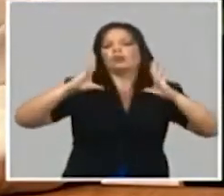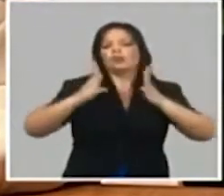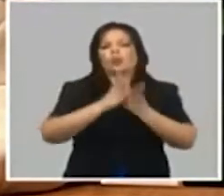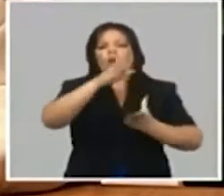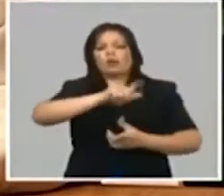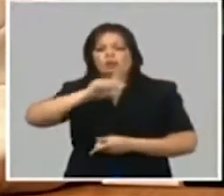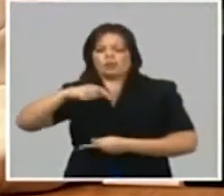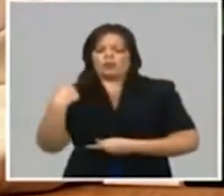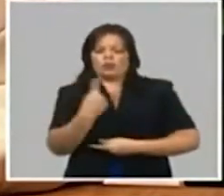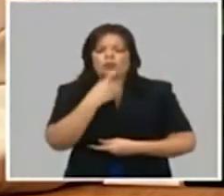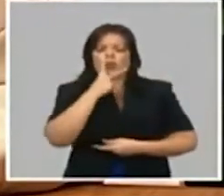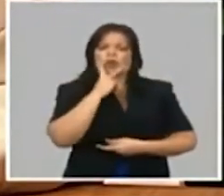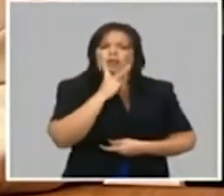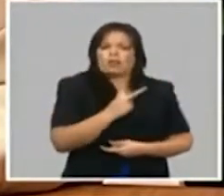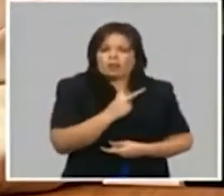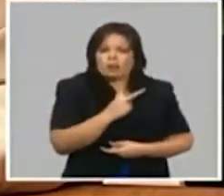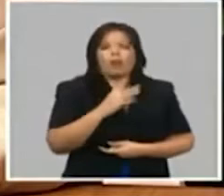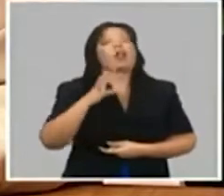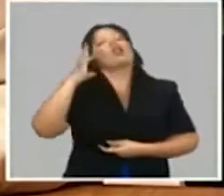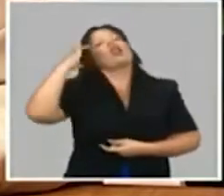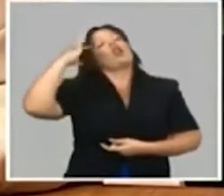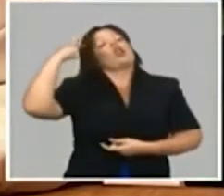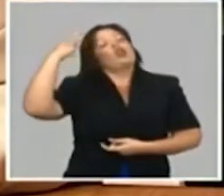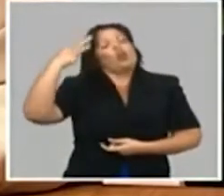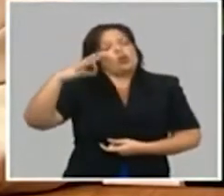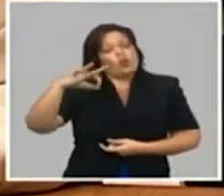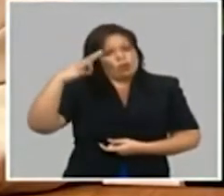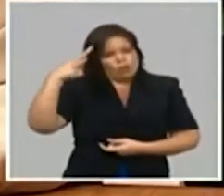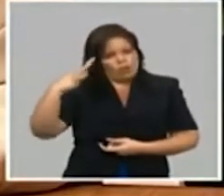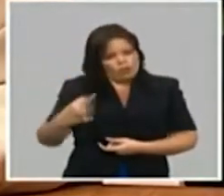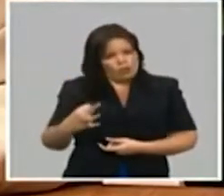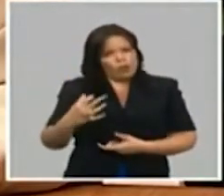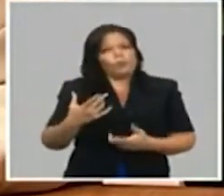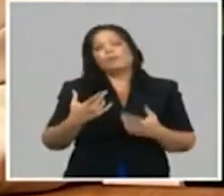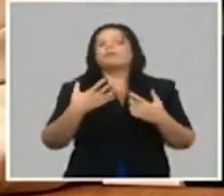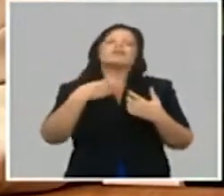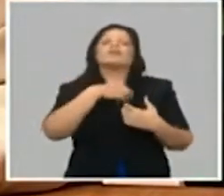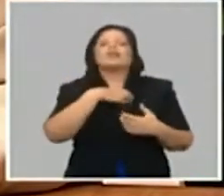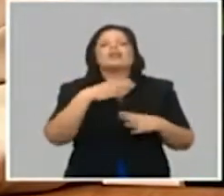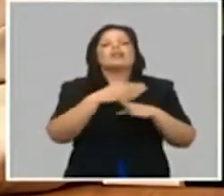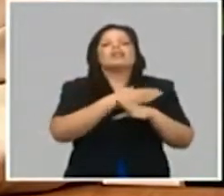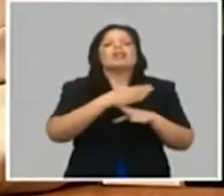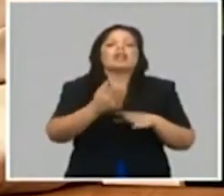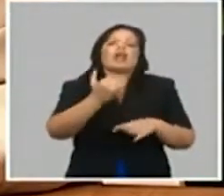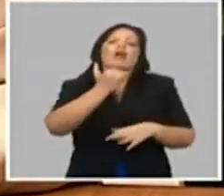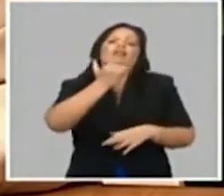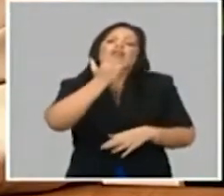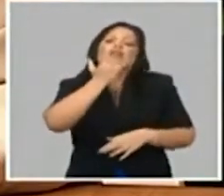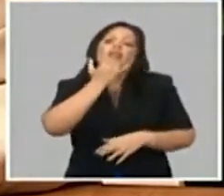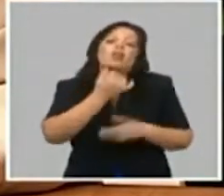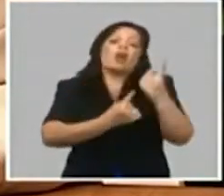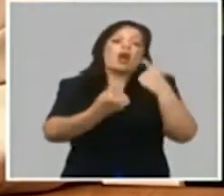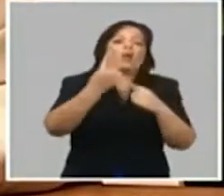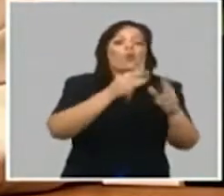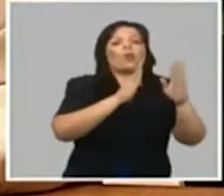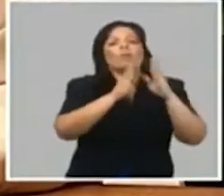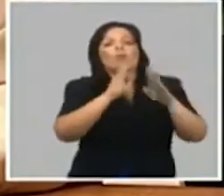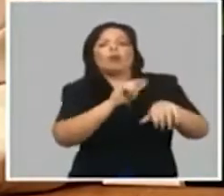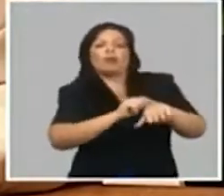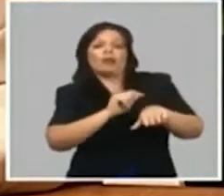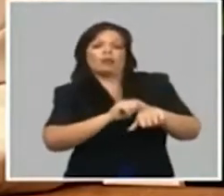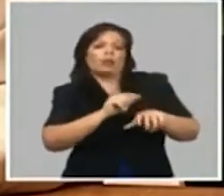servicio. Y por lógica, han tenido una serie de afectaciones momentáneas por haber tenido que